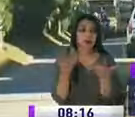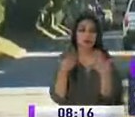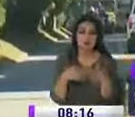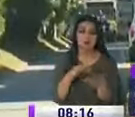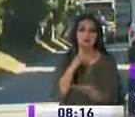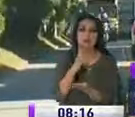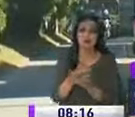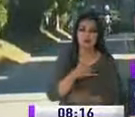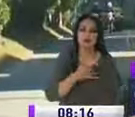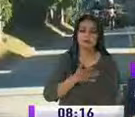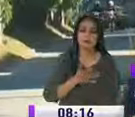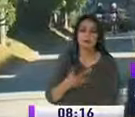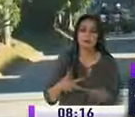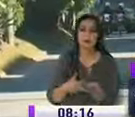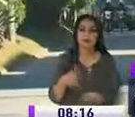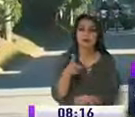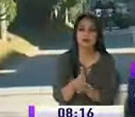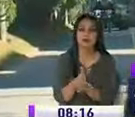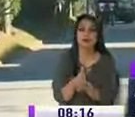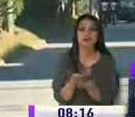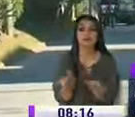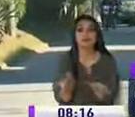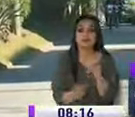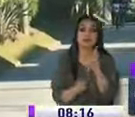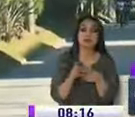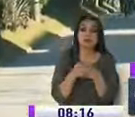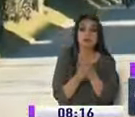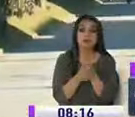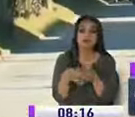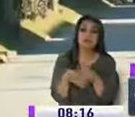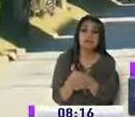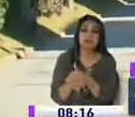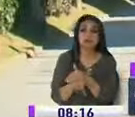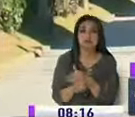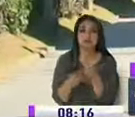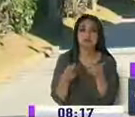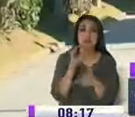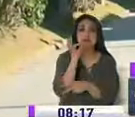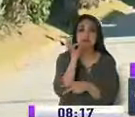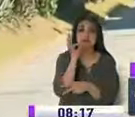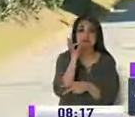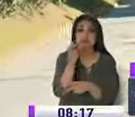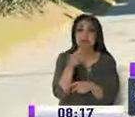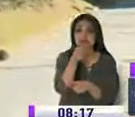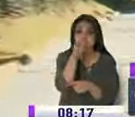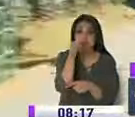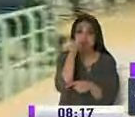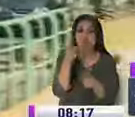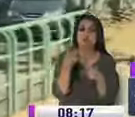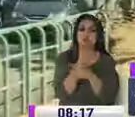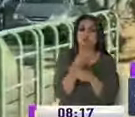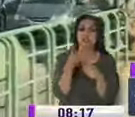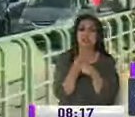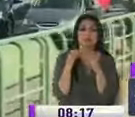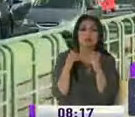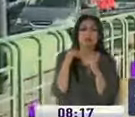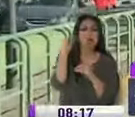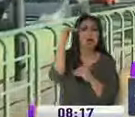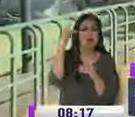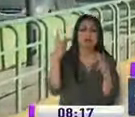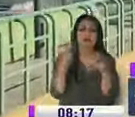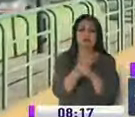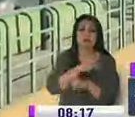lamentablemente estas paradas se volvieron un lugar para la delincuencia, un lugar para el consumo de drogas. y ha habido un incremento sustancial